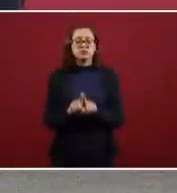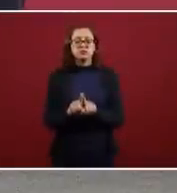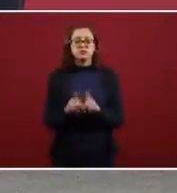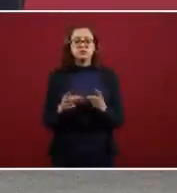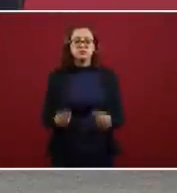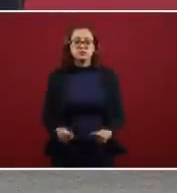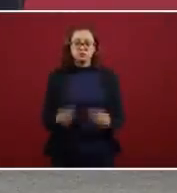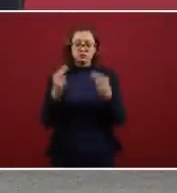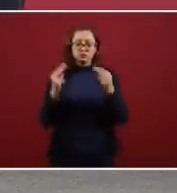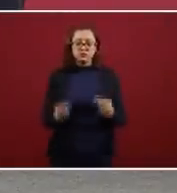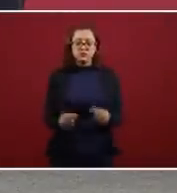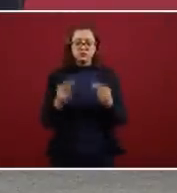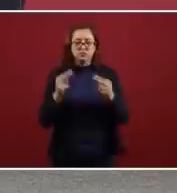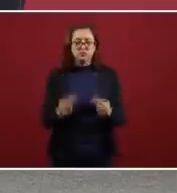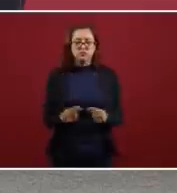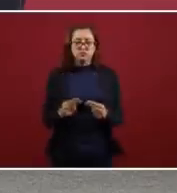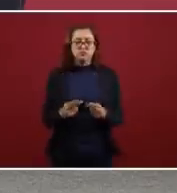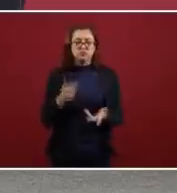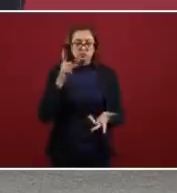interno